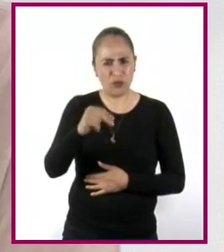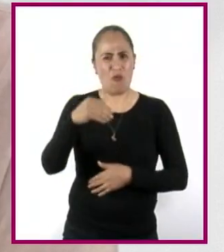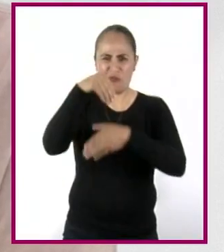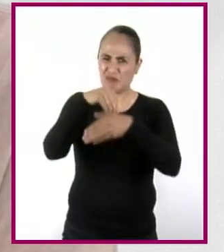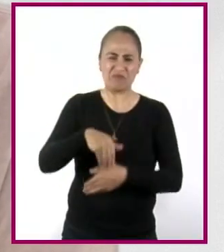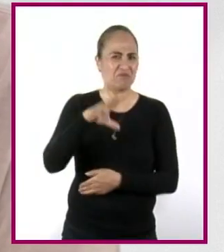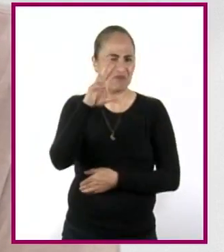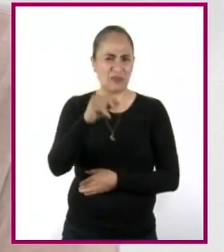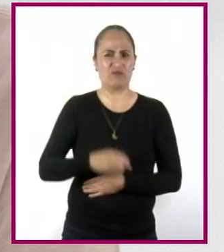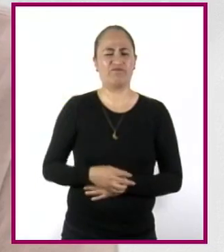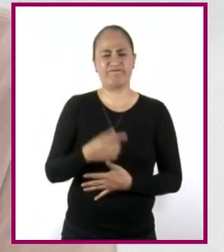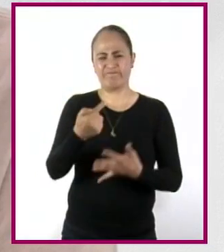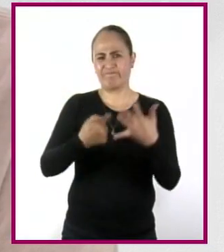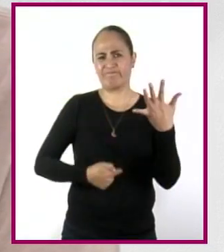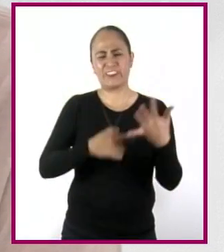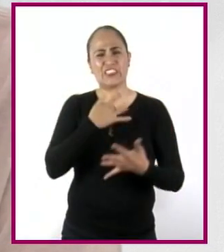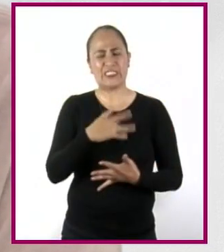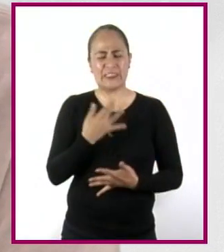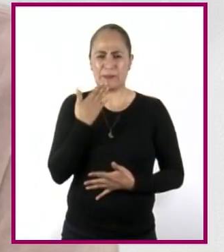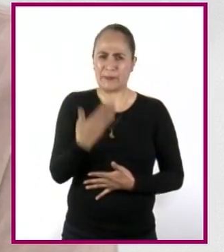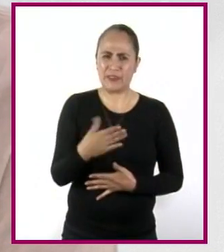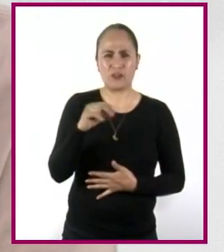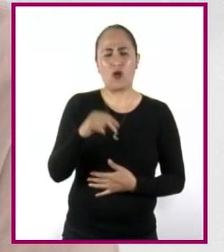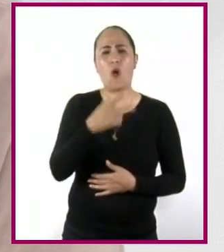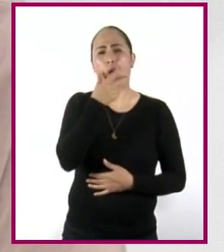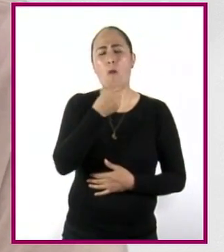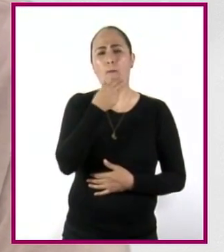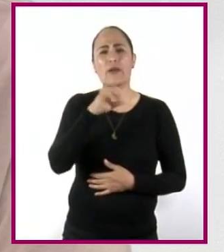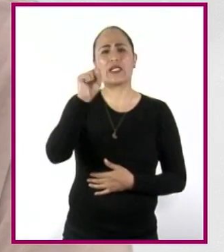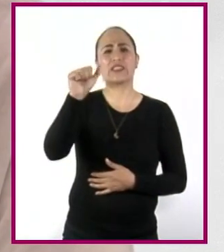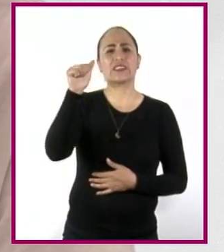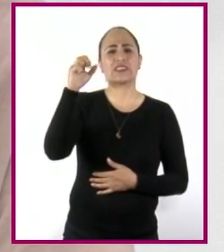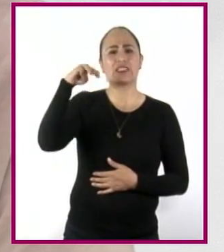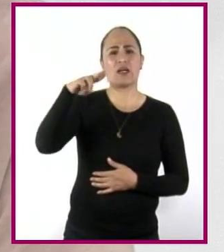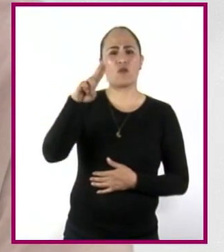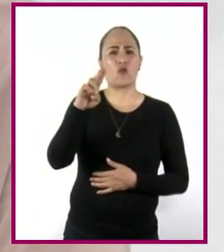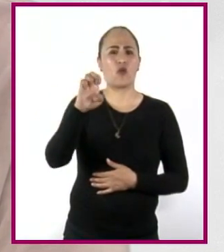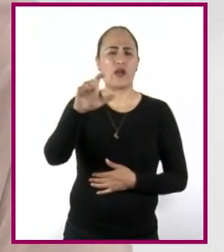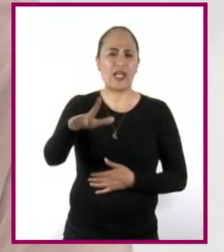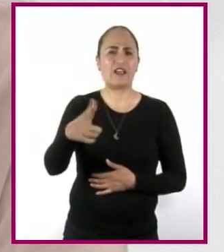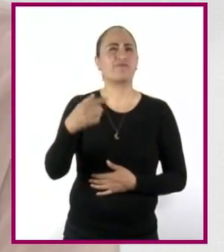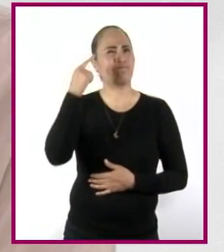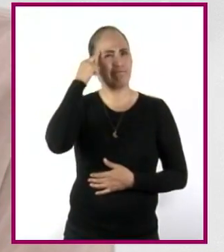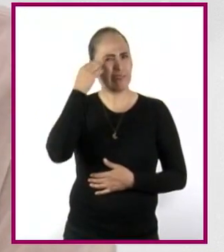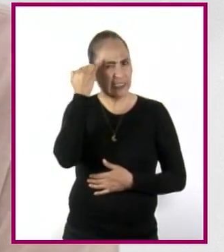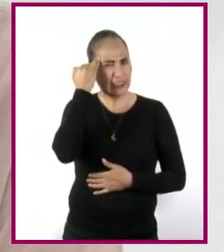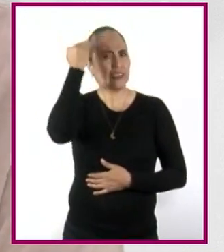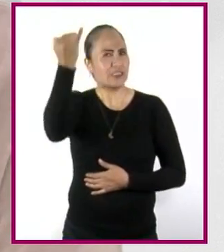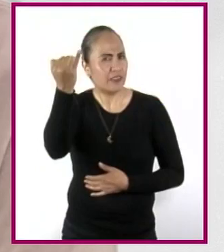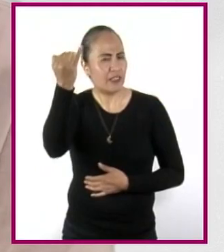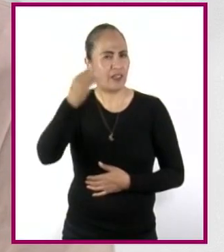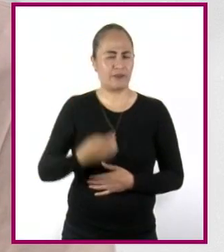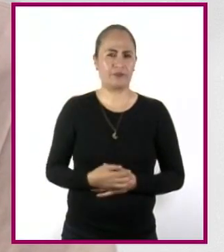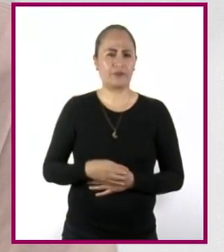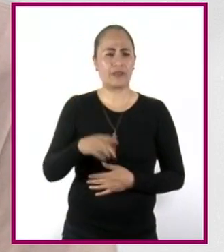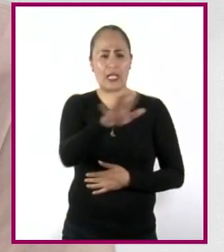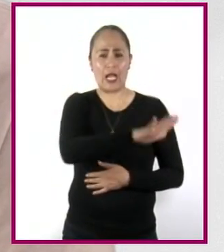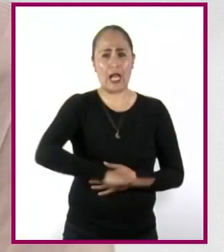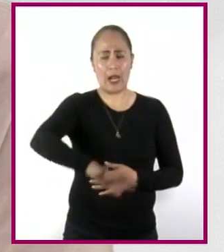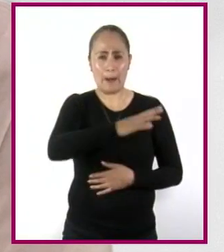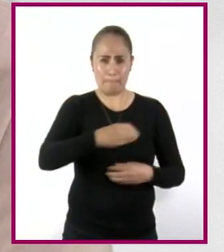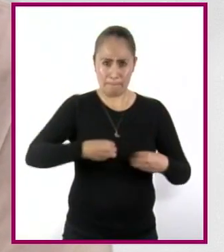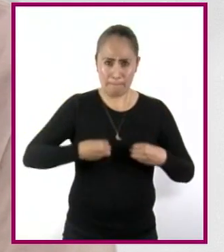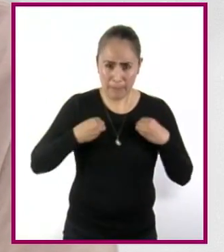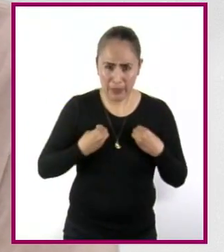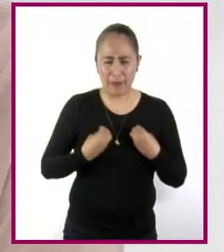descontentas. Entonces, a uno de sus líderes, Samuel Adams, se le ocurrió un acto de provocación ciudadana. Los bostonianos se disfrazaron